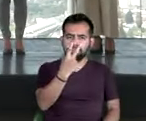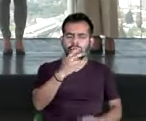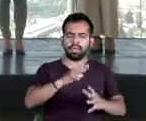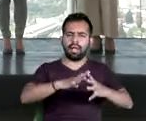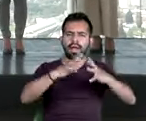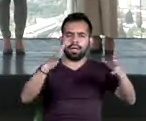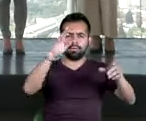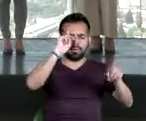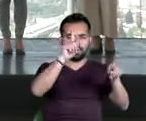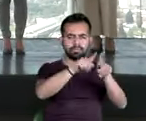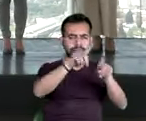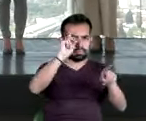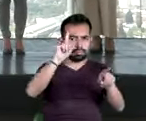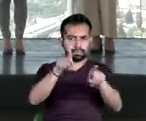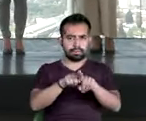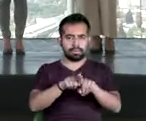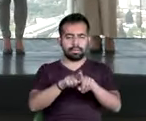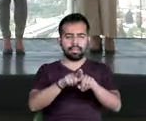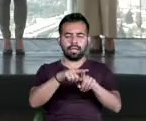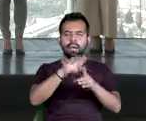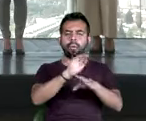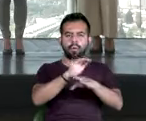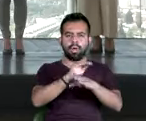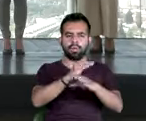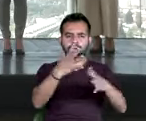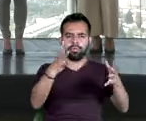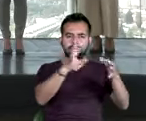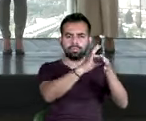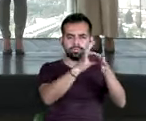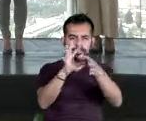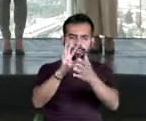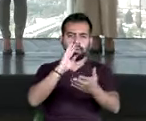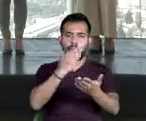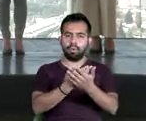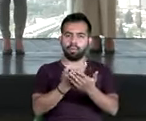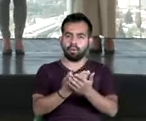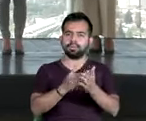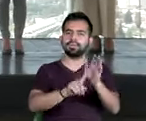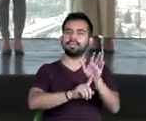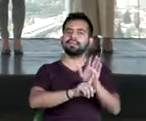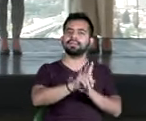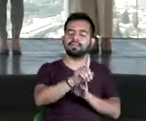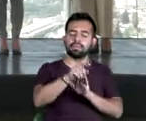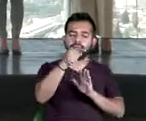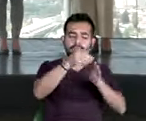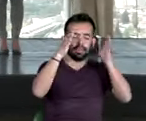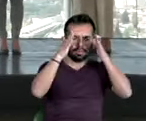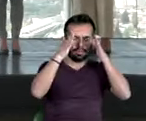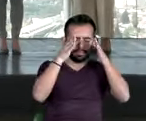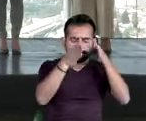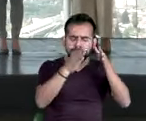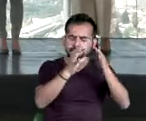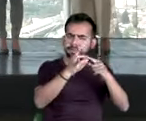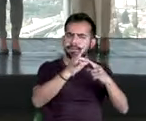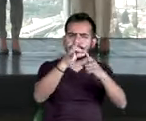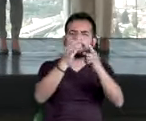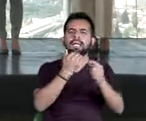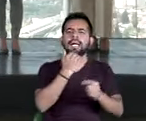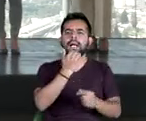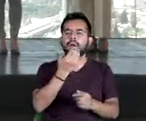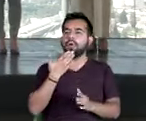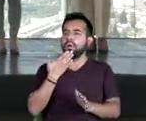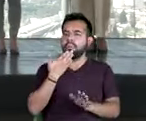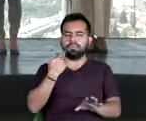grandes acuerdos de los que el Ecuador es parte. Nuestra propuesta de desarrollo tiene un énfasis particular de cómo vamos a